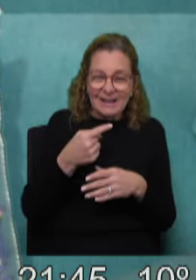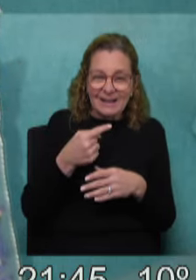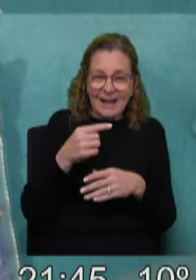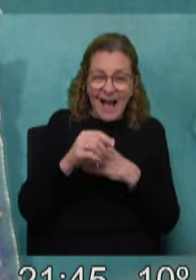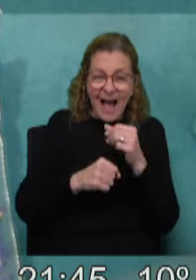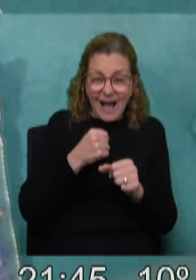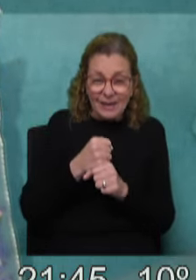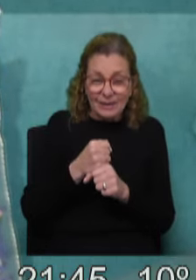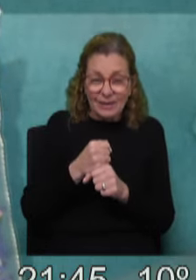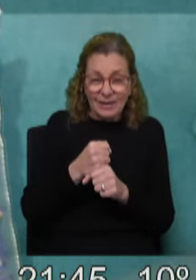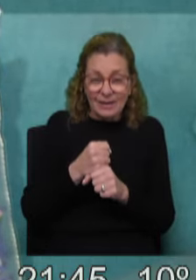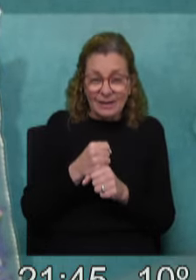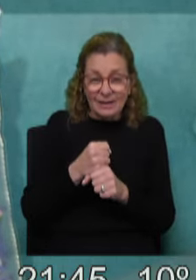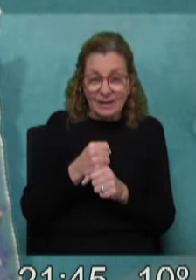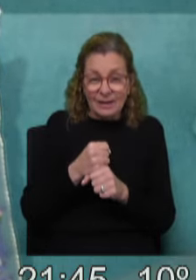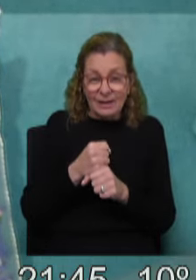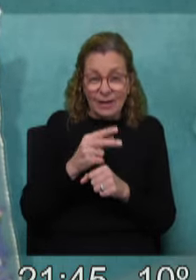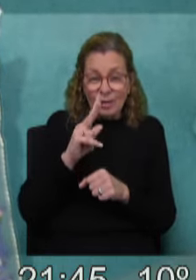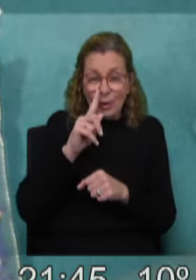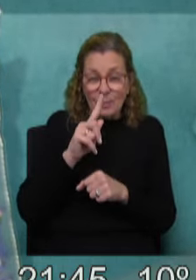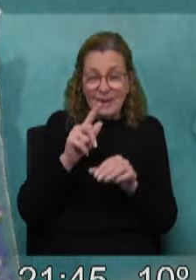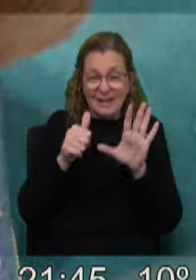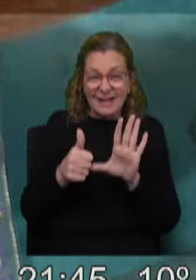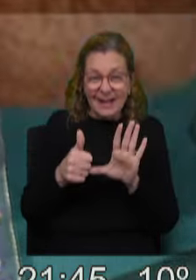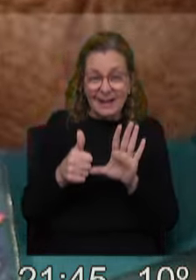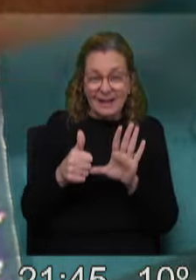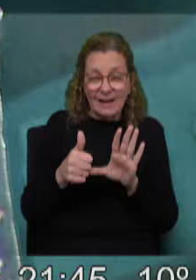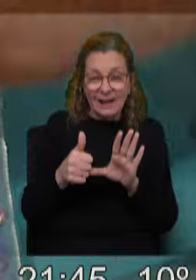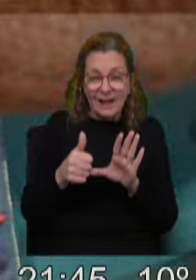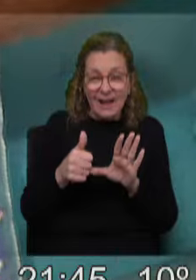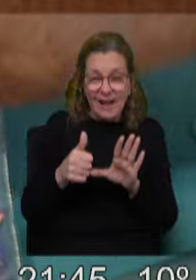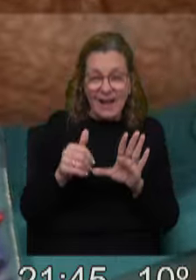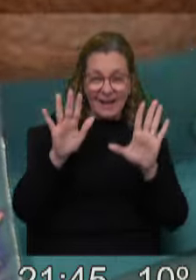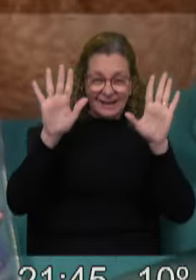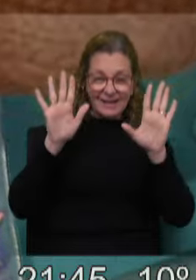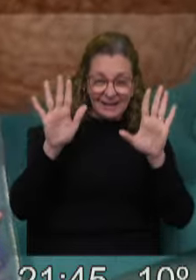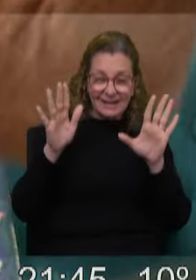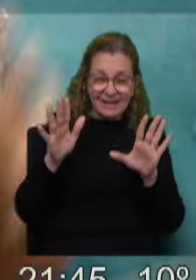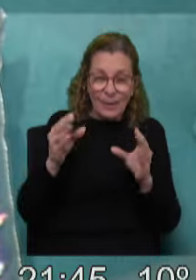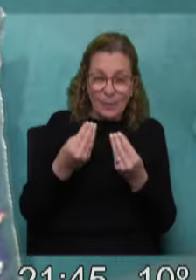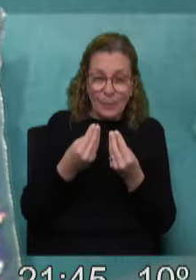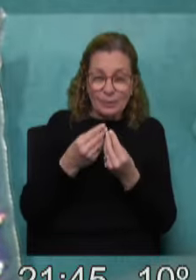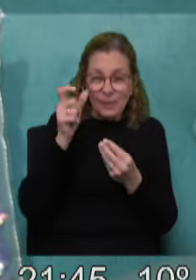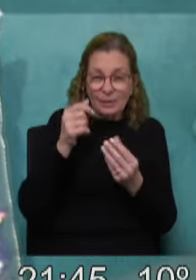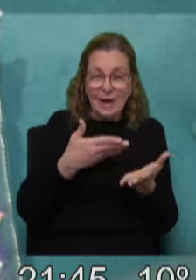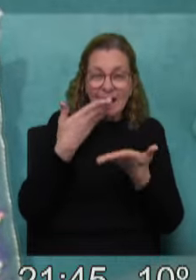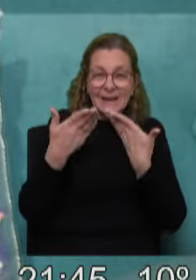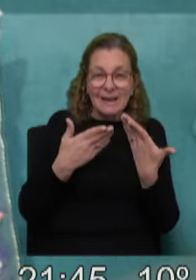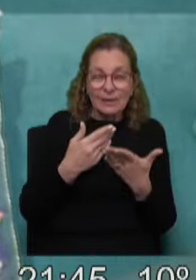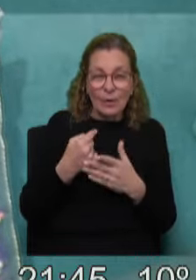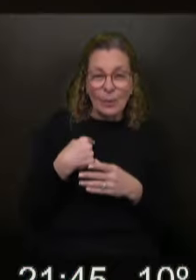año? No sé, bueno, ese disco es del 2006 por ahí. Para todos esos coros que dicen, que hay una multitud cantando.